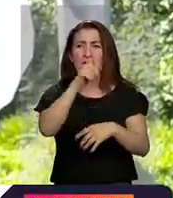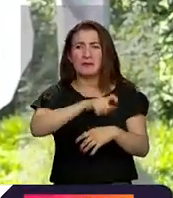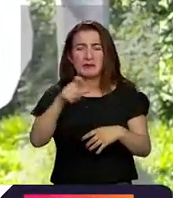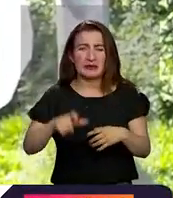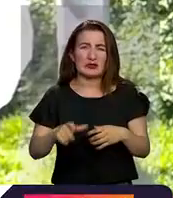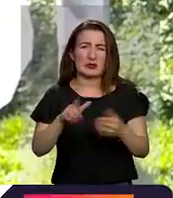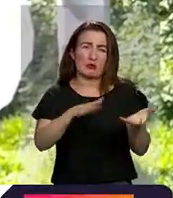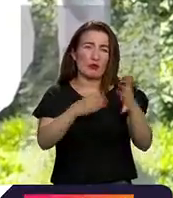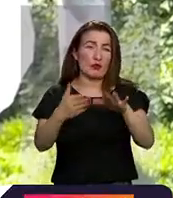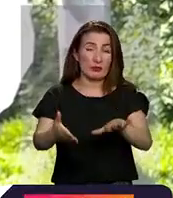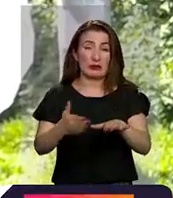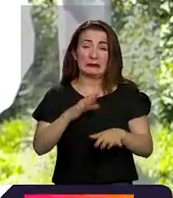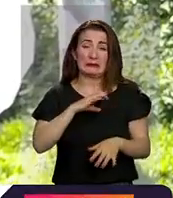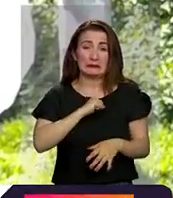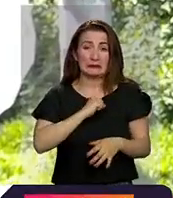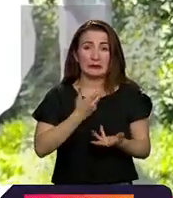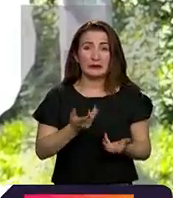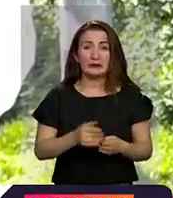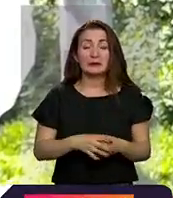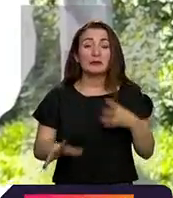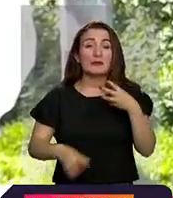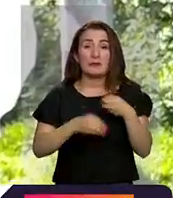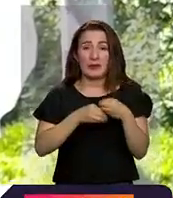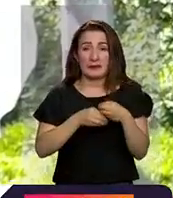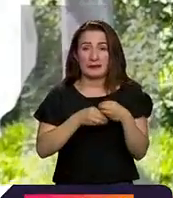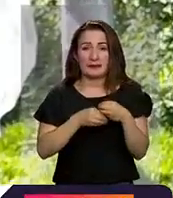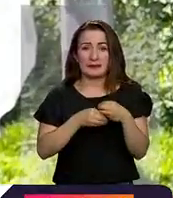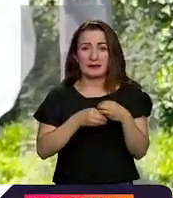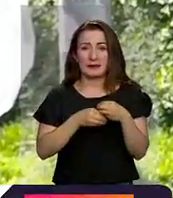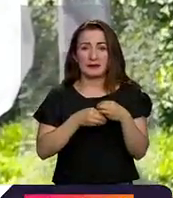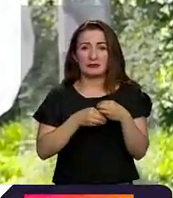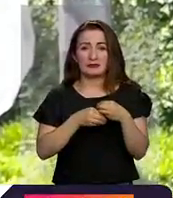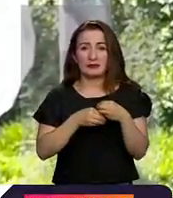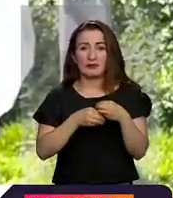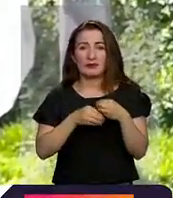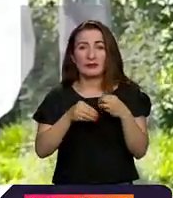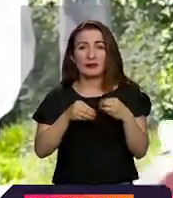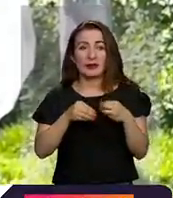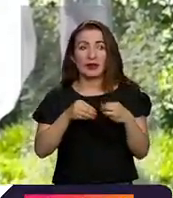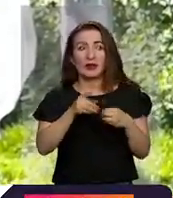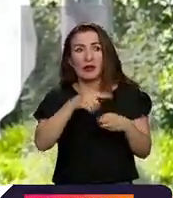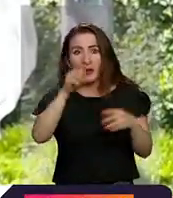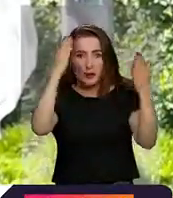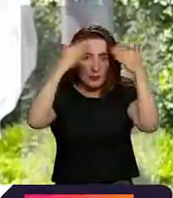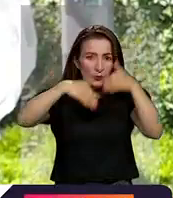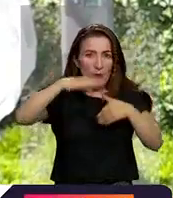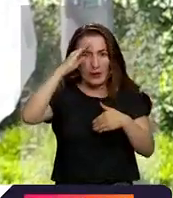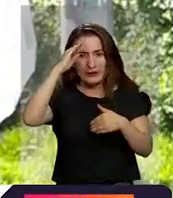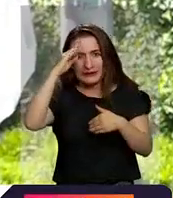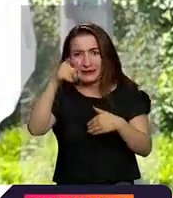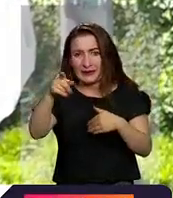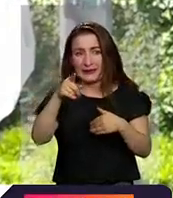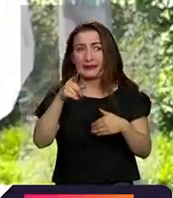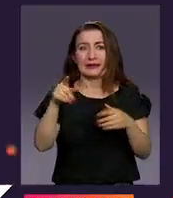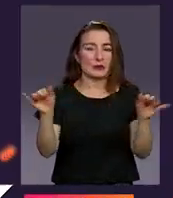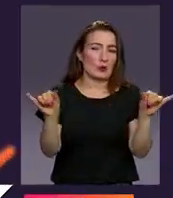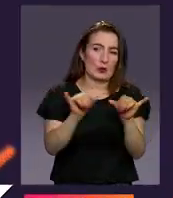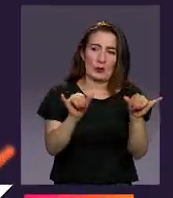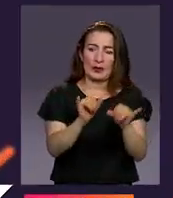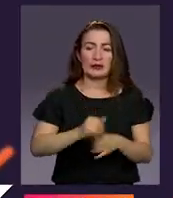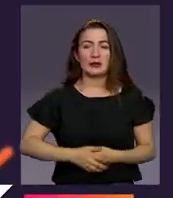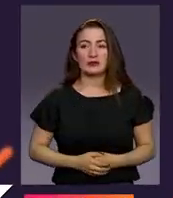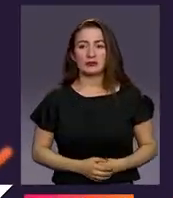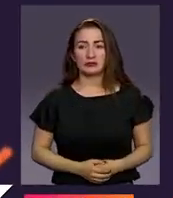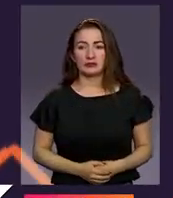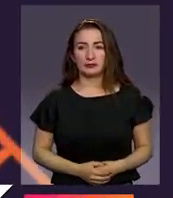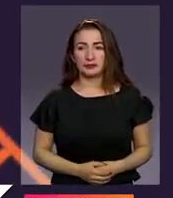tenga que estar muriendo, además de que no es tanto de civiles, sino también de policías, como de parte y parte. En el